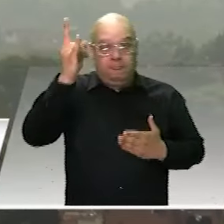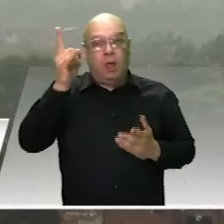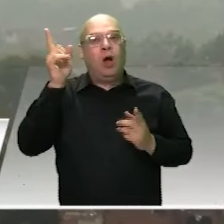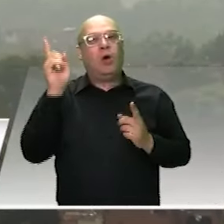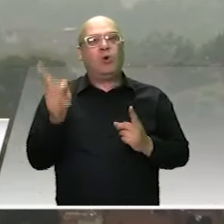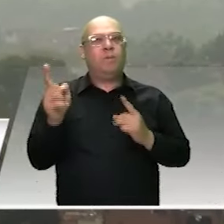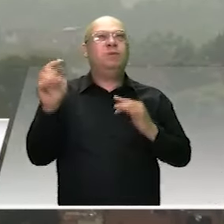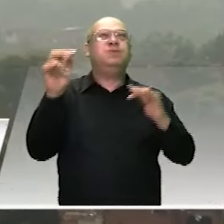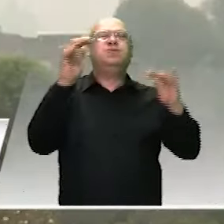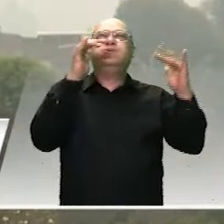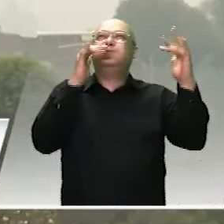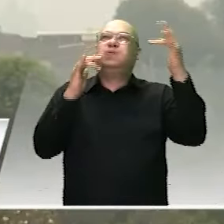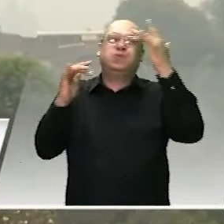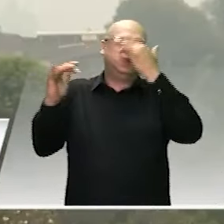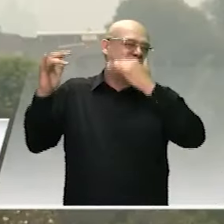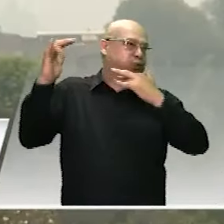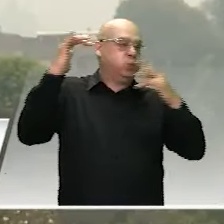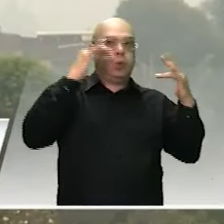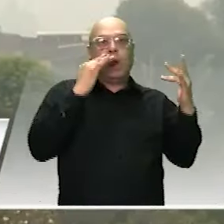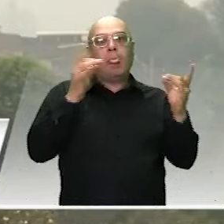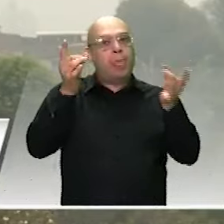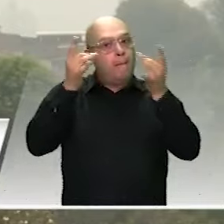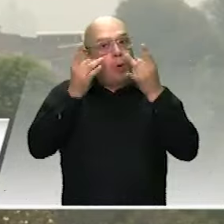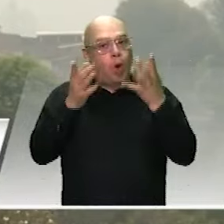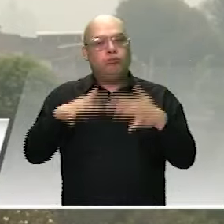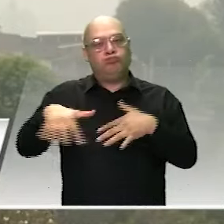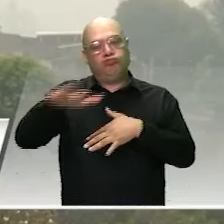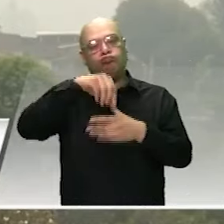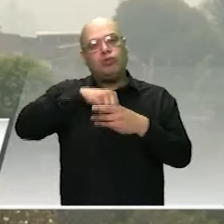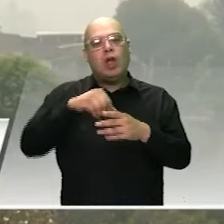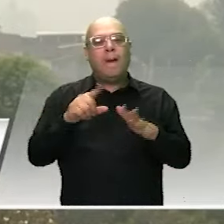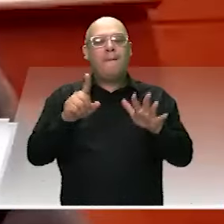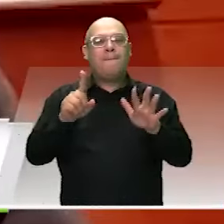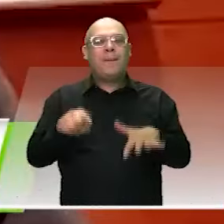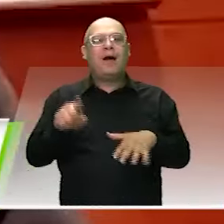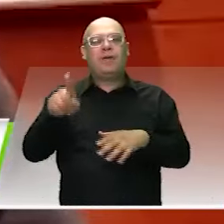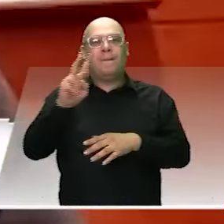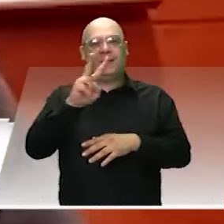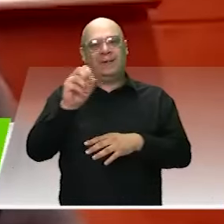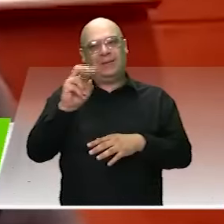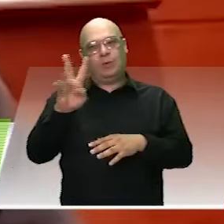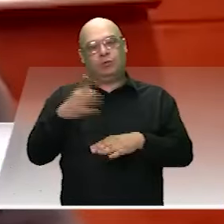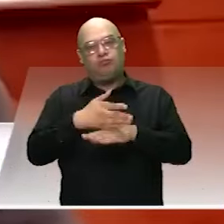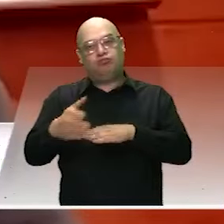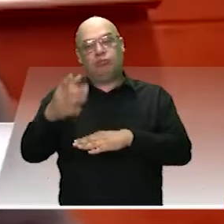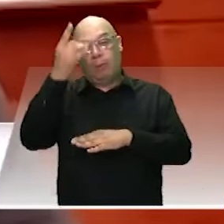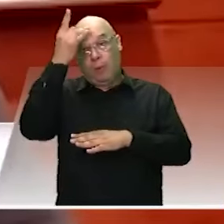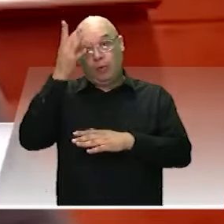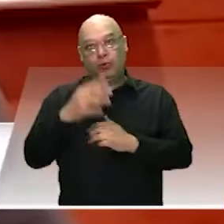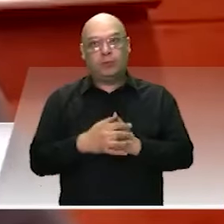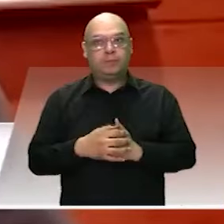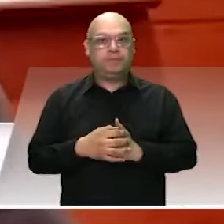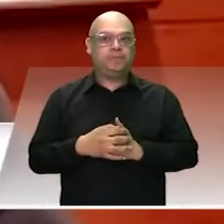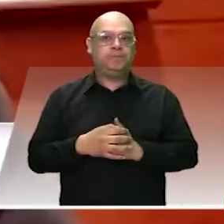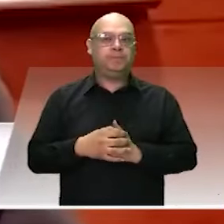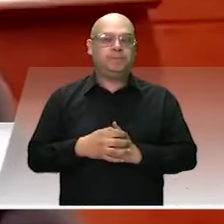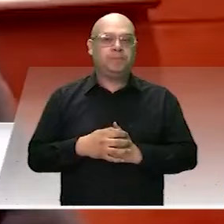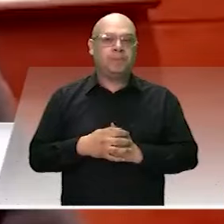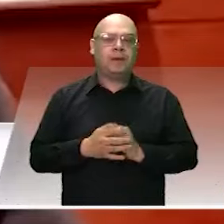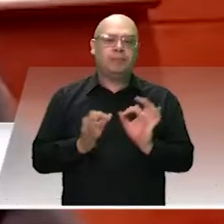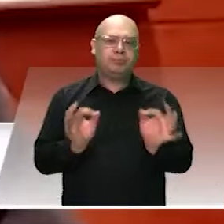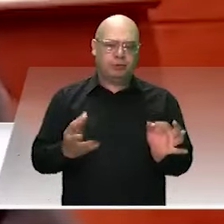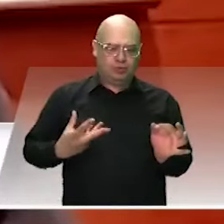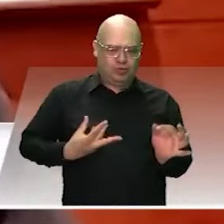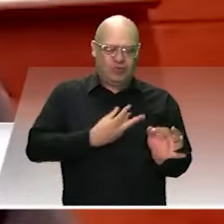de contaminación atmosférica en el primer semestre del 2024 si es verdad que nosotros como ciudadanos deberíamos